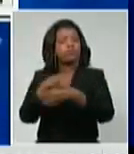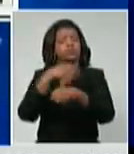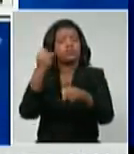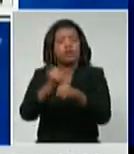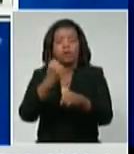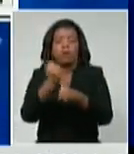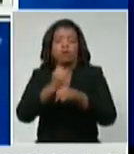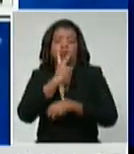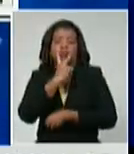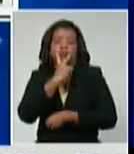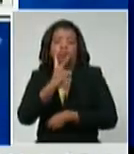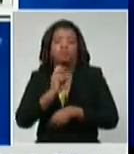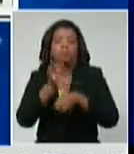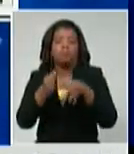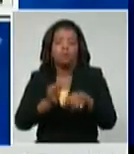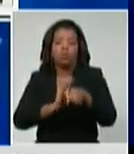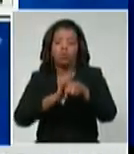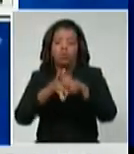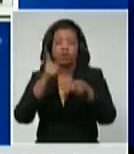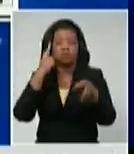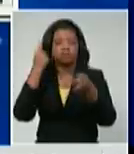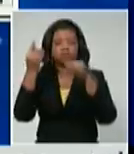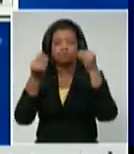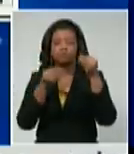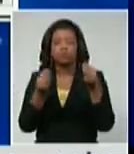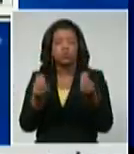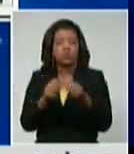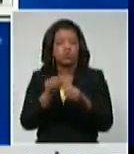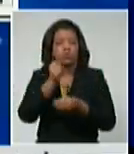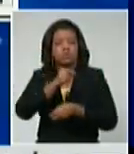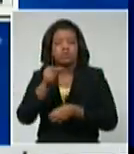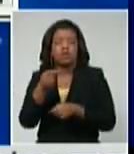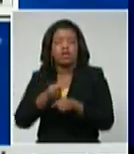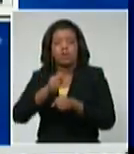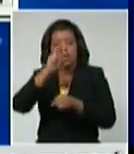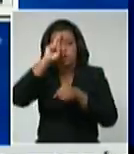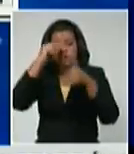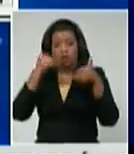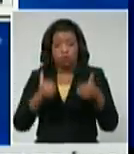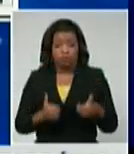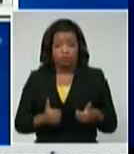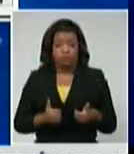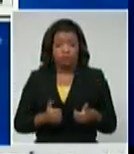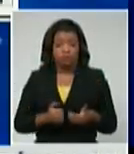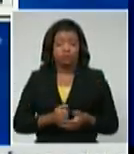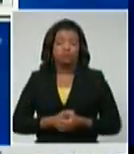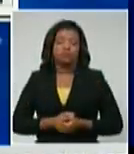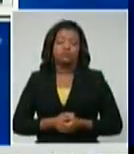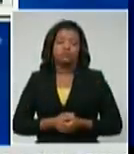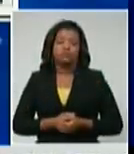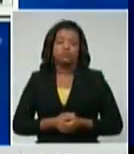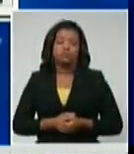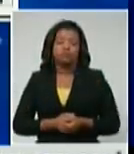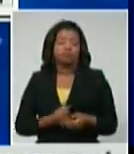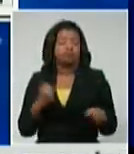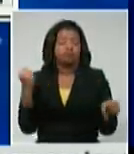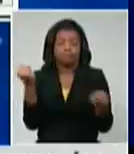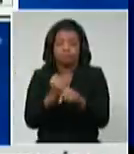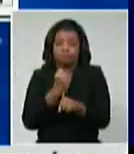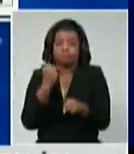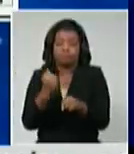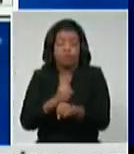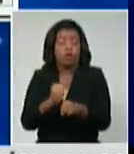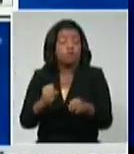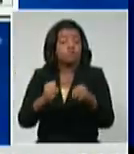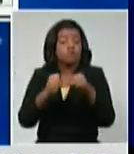en ese territorio, junto con el personal de allí, pues echando pie en tierra. Y